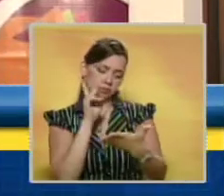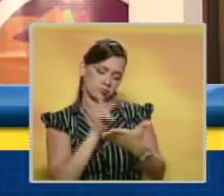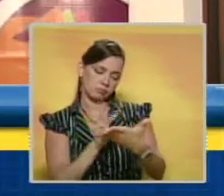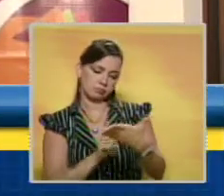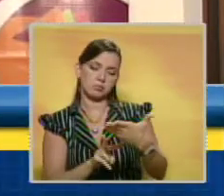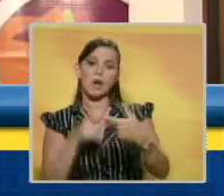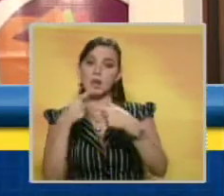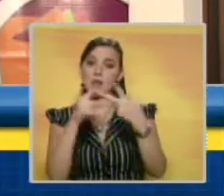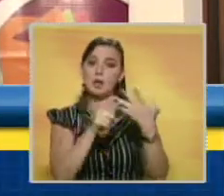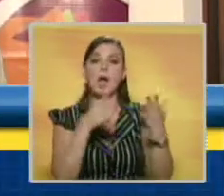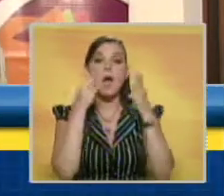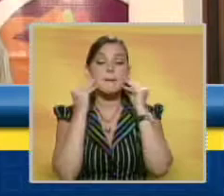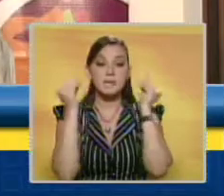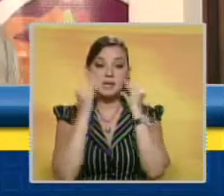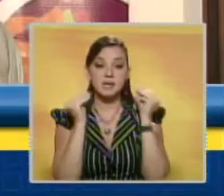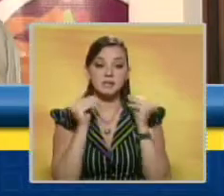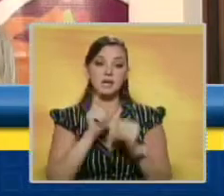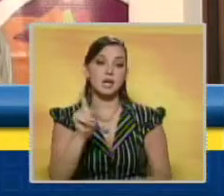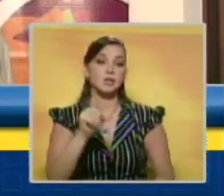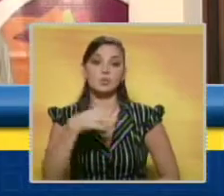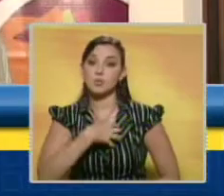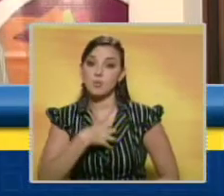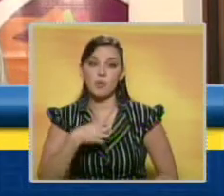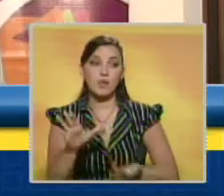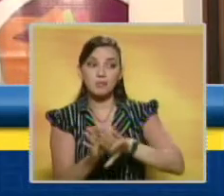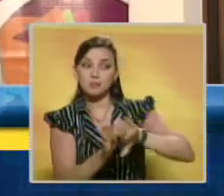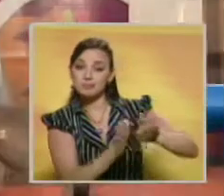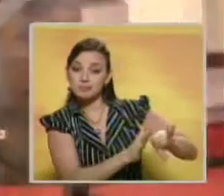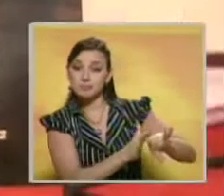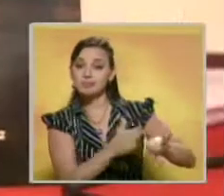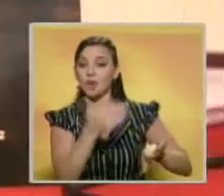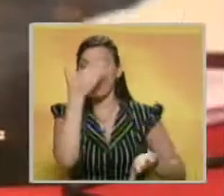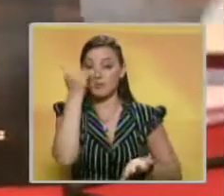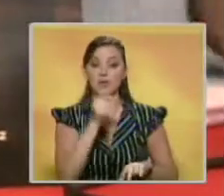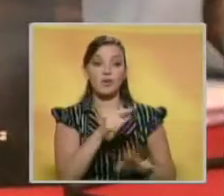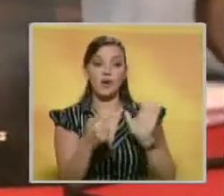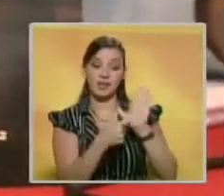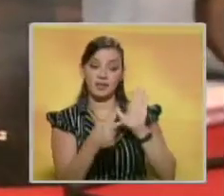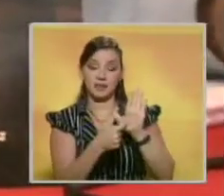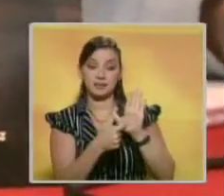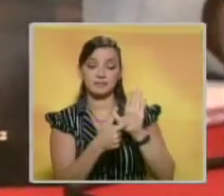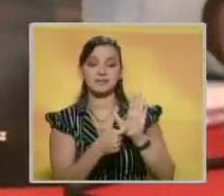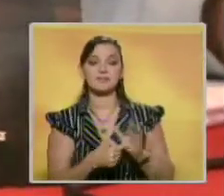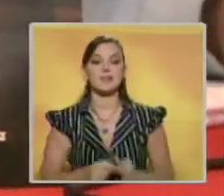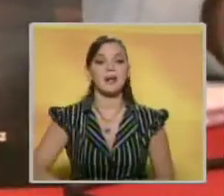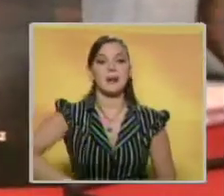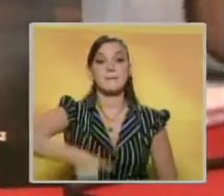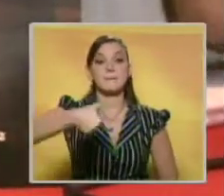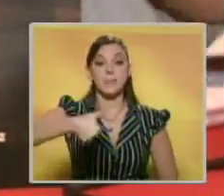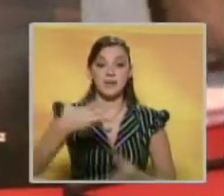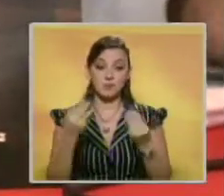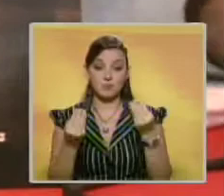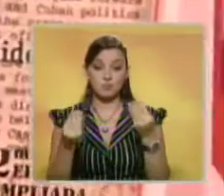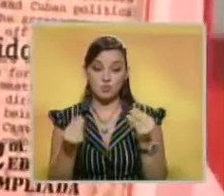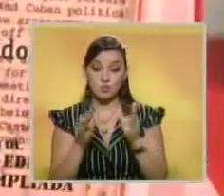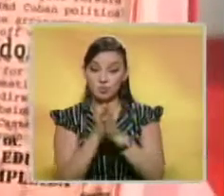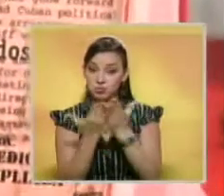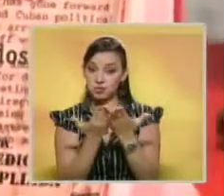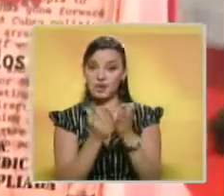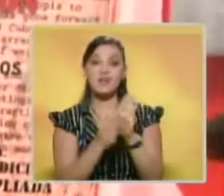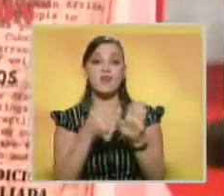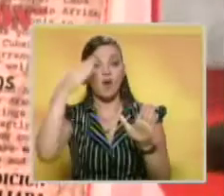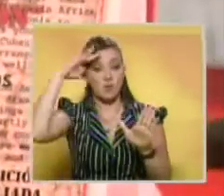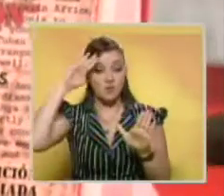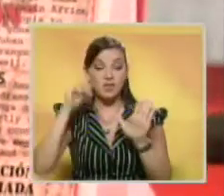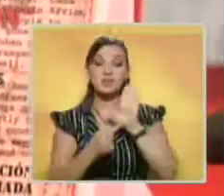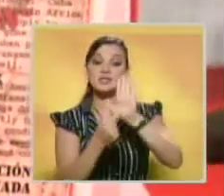lecciones, de experiencias que no podemos dejar de tomar en cuenta. Más de una decena de títulos cubanos se presentan en la